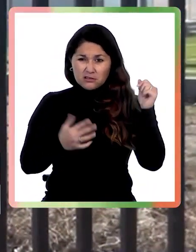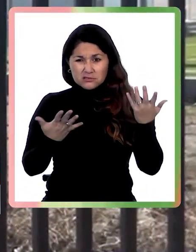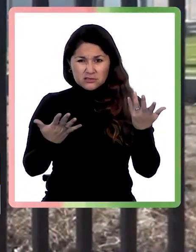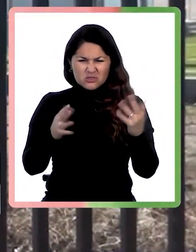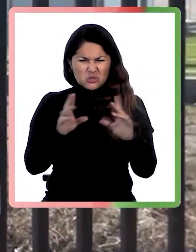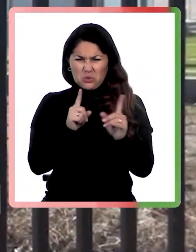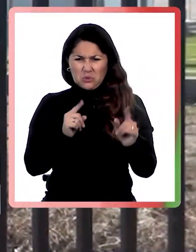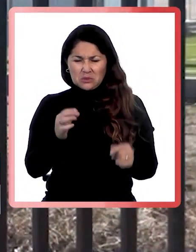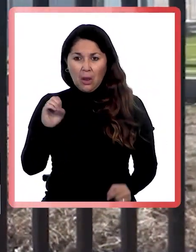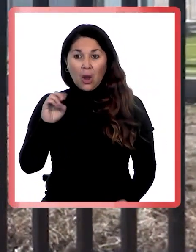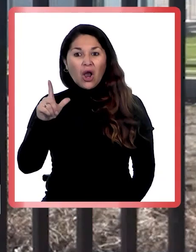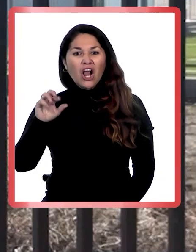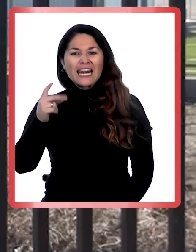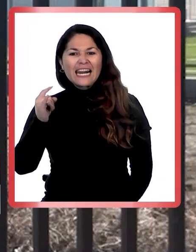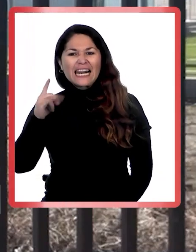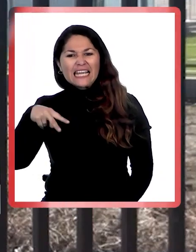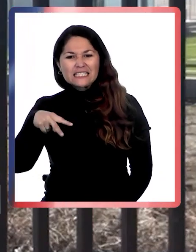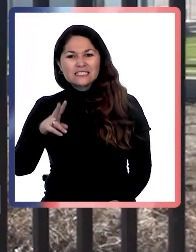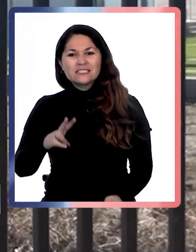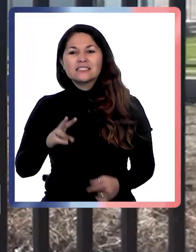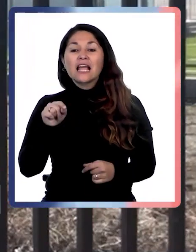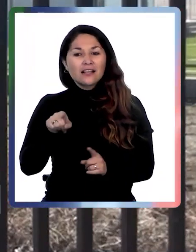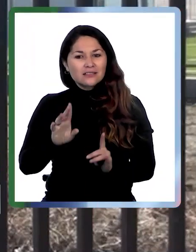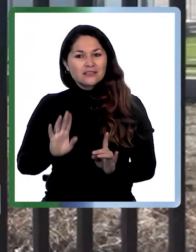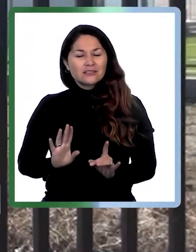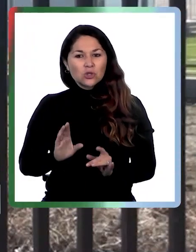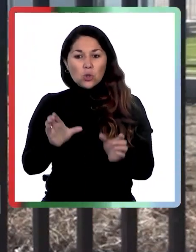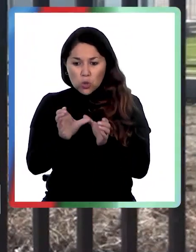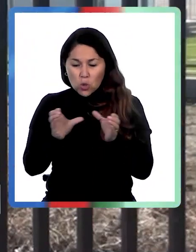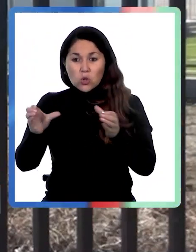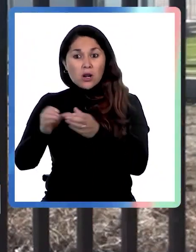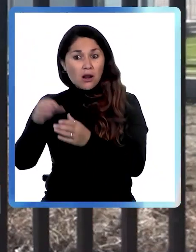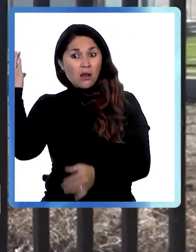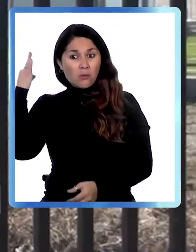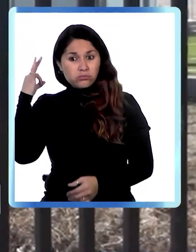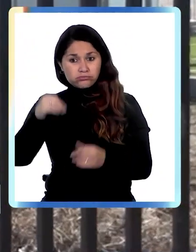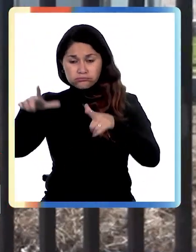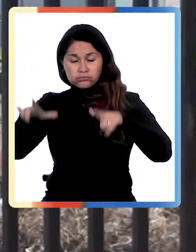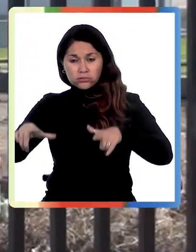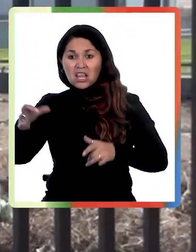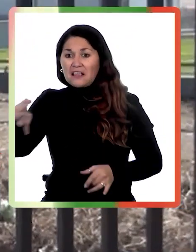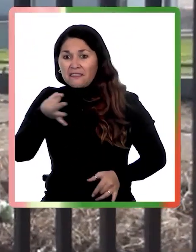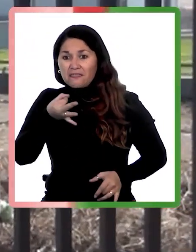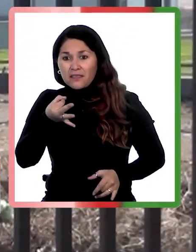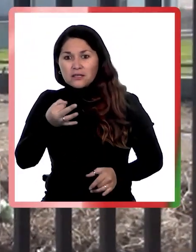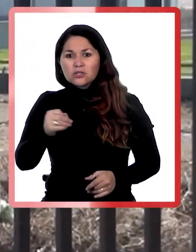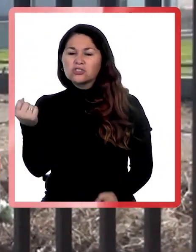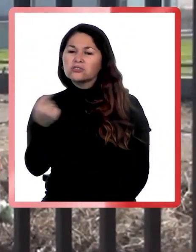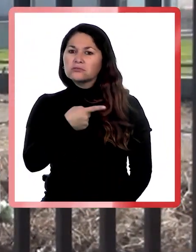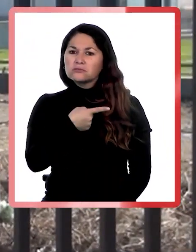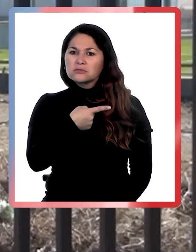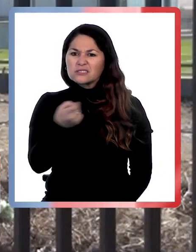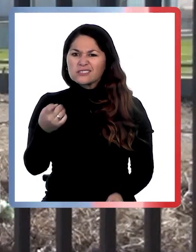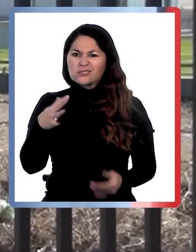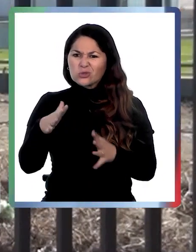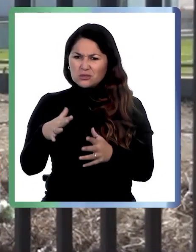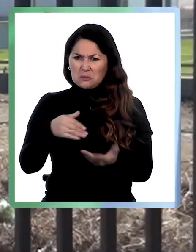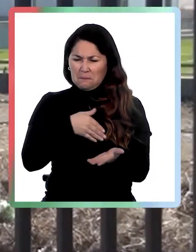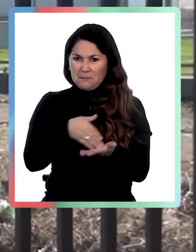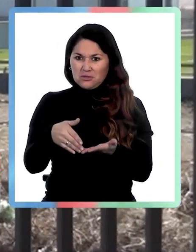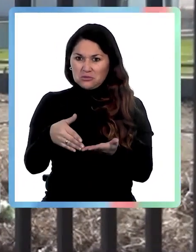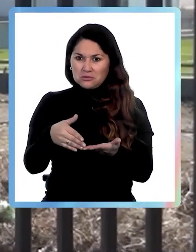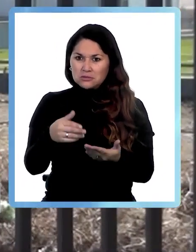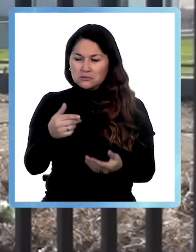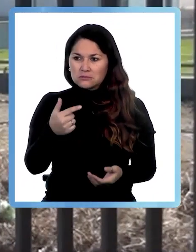no Olguín sí nos reunimos con él en la oficina de la Camila roj y cuando él dijo ciento y tantos millones para los